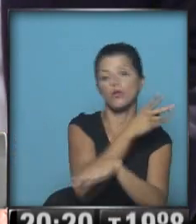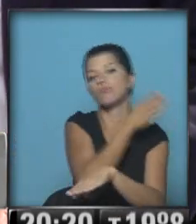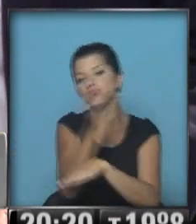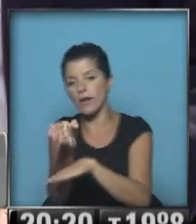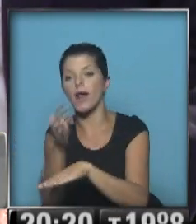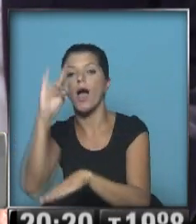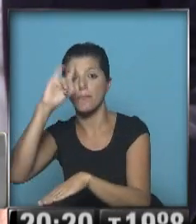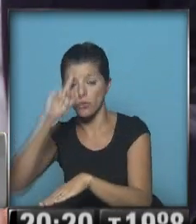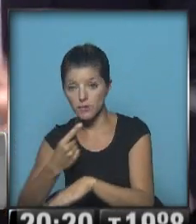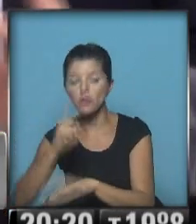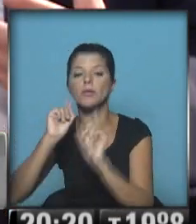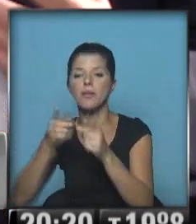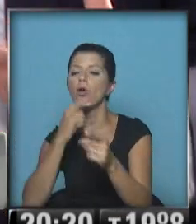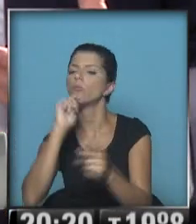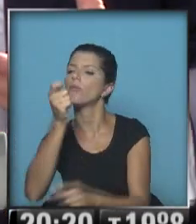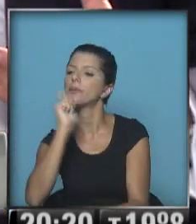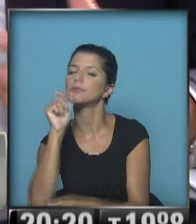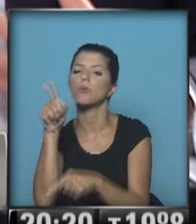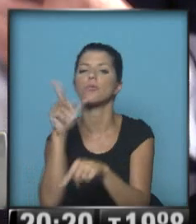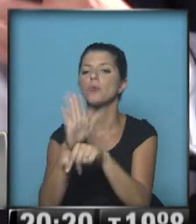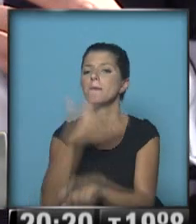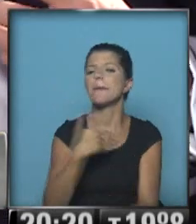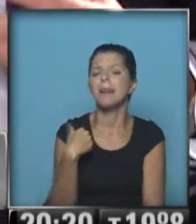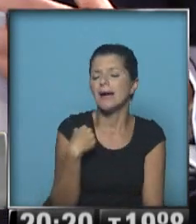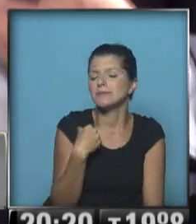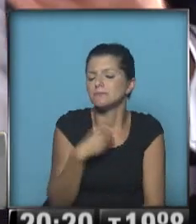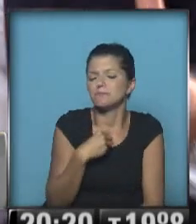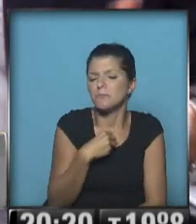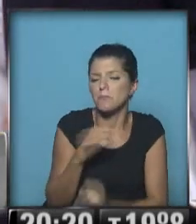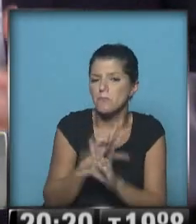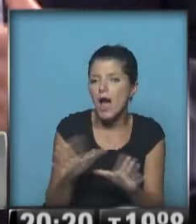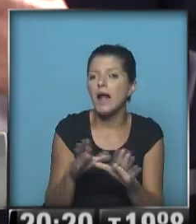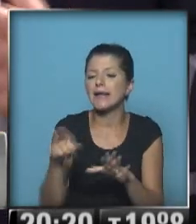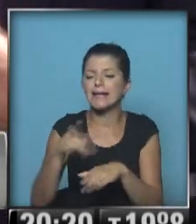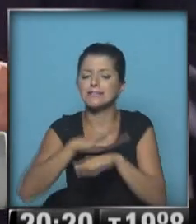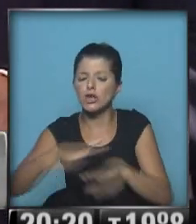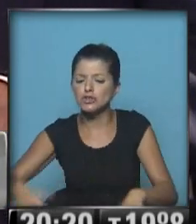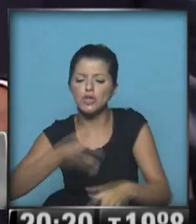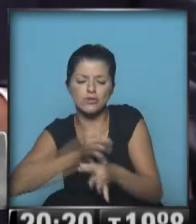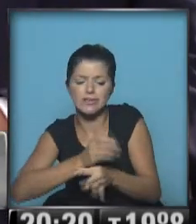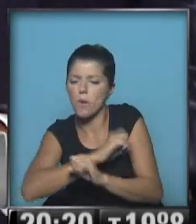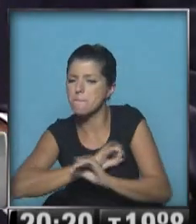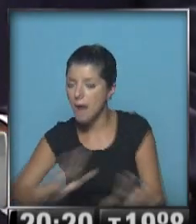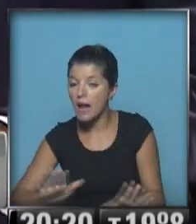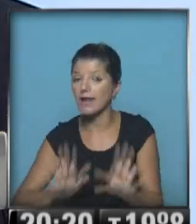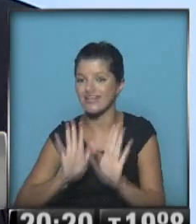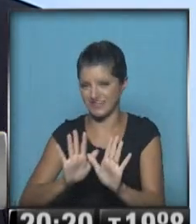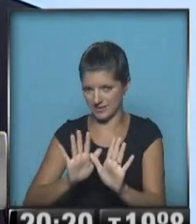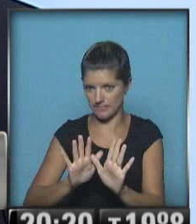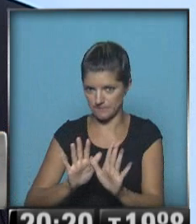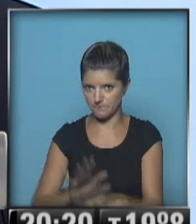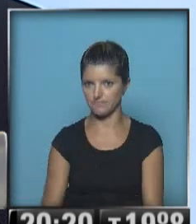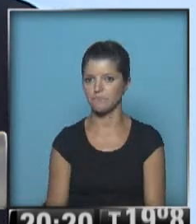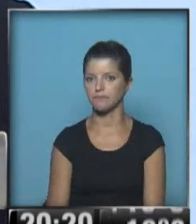sobre digamos una madre arrepentida o una madre que crió mal a sus hijos y ese tipo de historias No es cierto